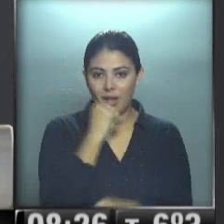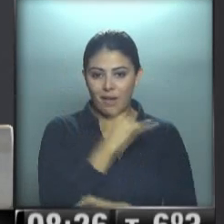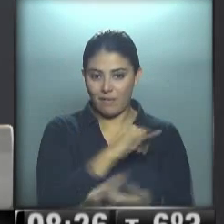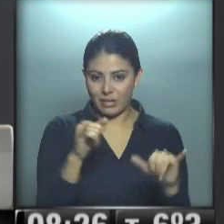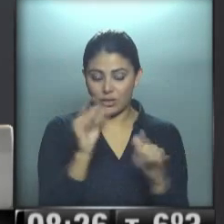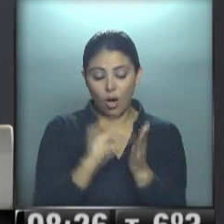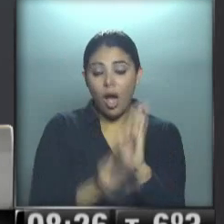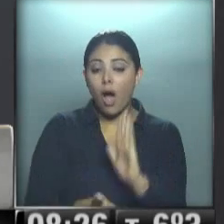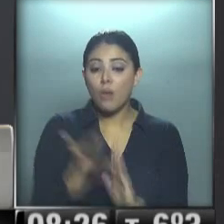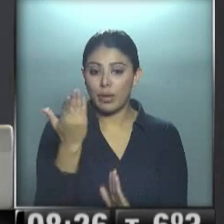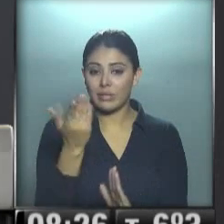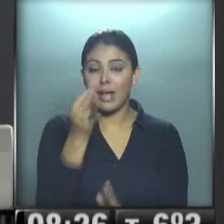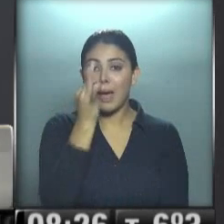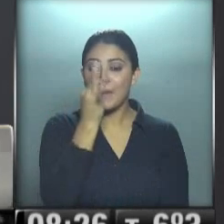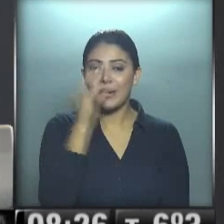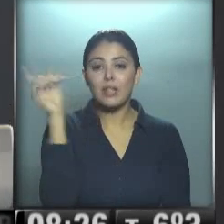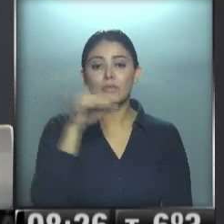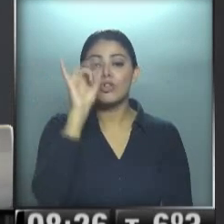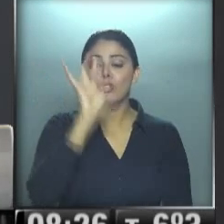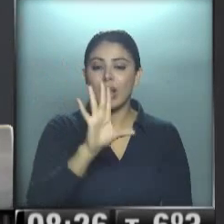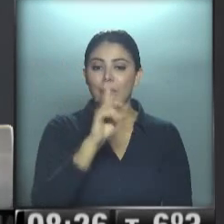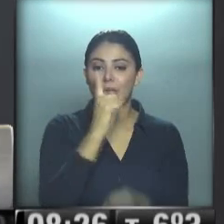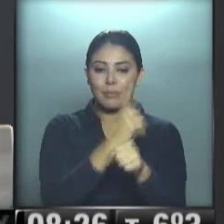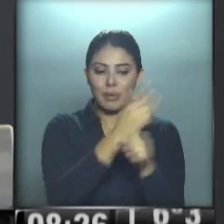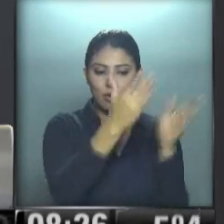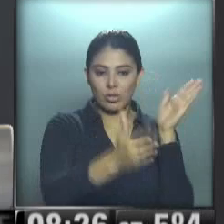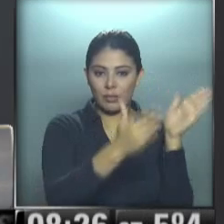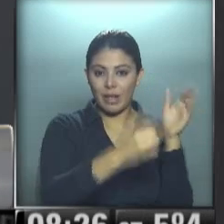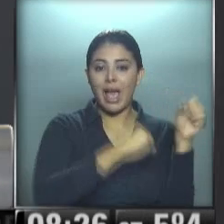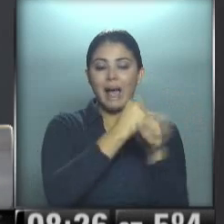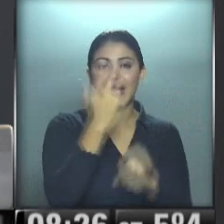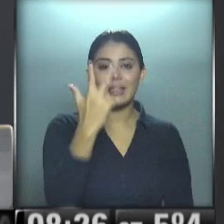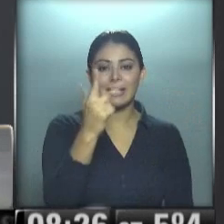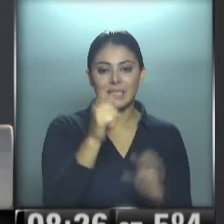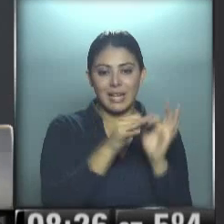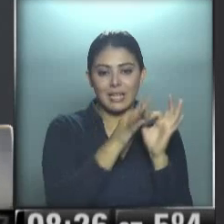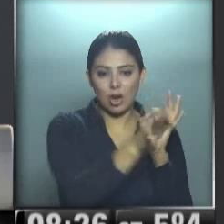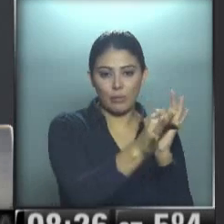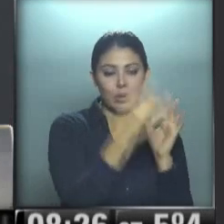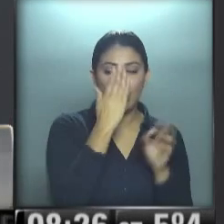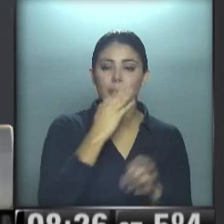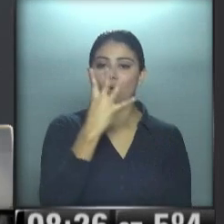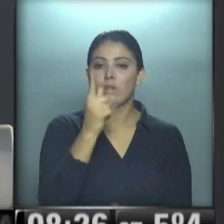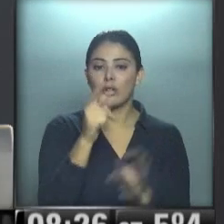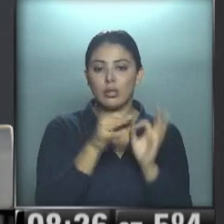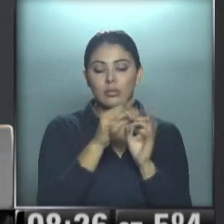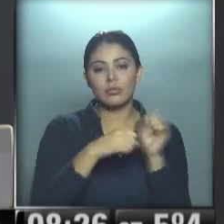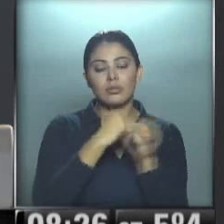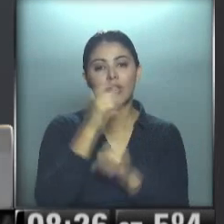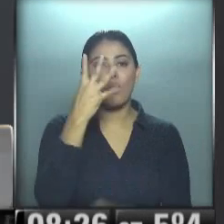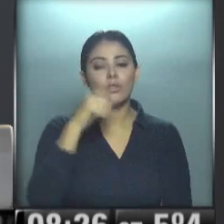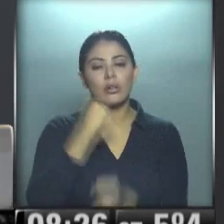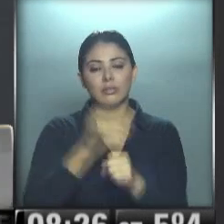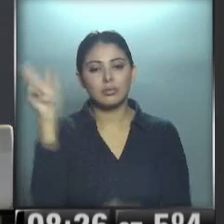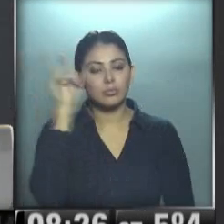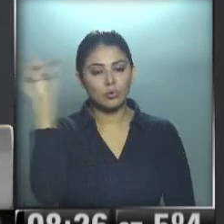aumentó 20% solo en la primera sección hasta 3 km y de entre 4 y 8 por ciento en los